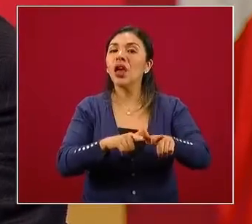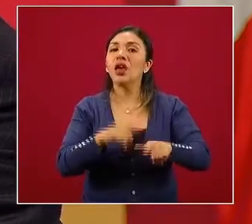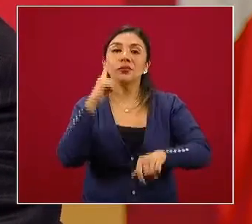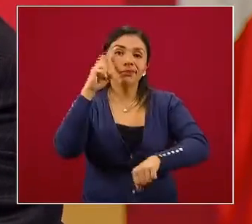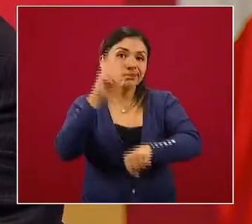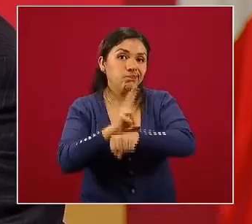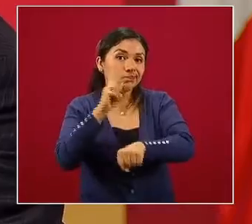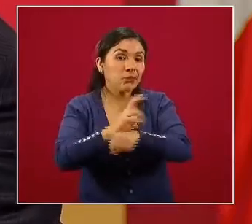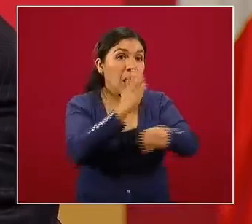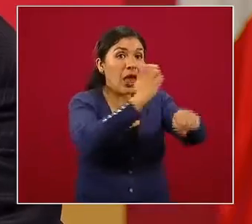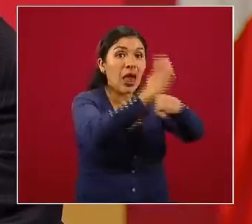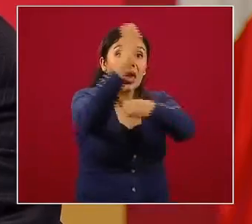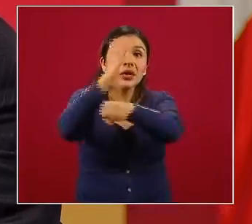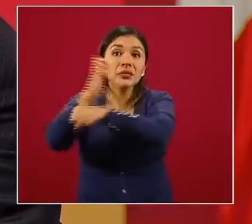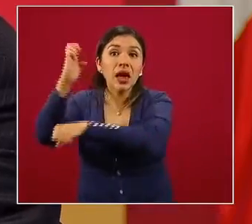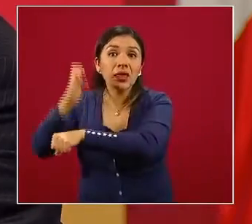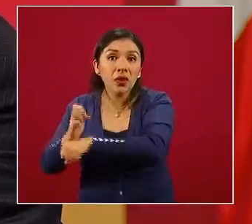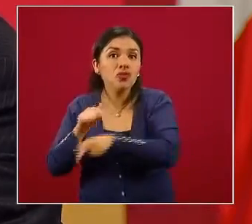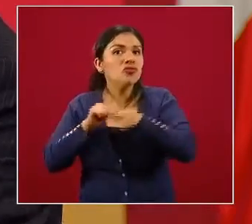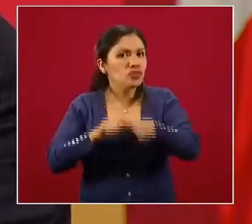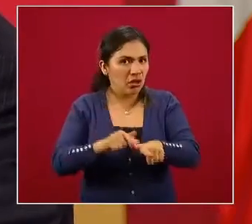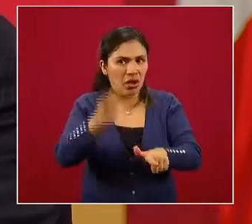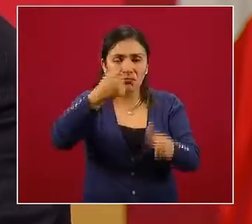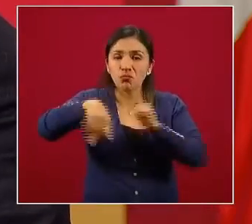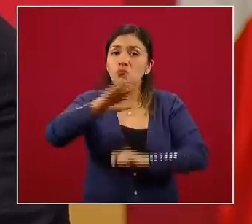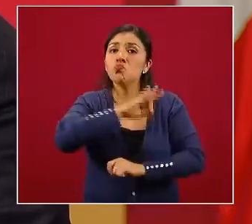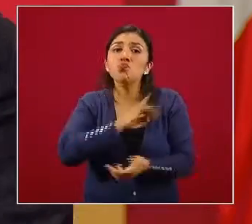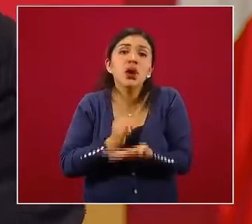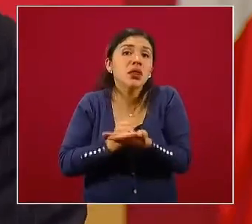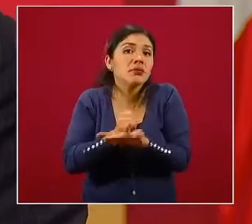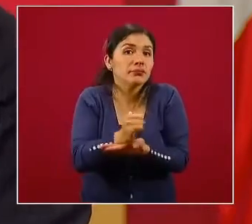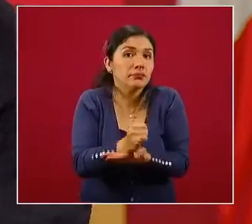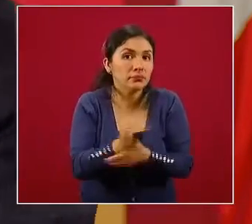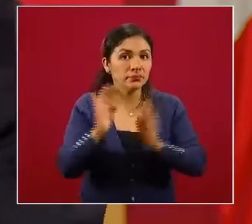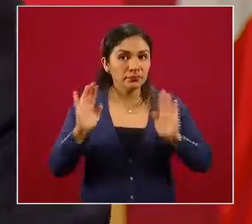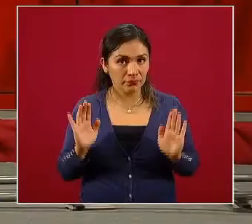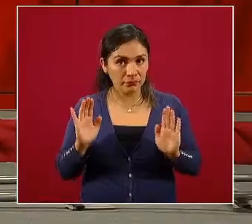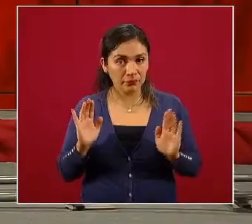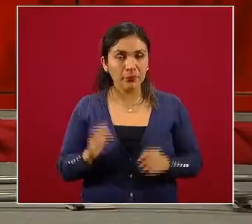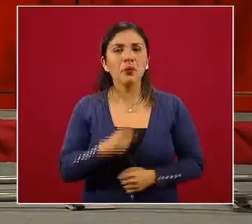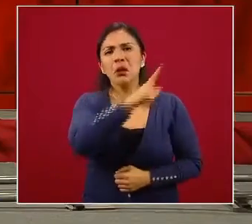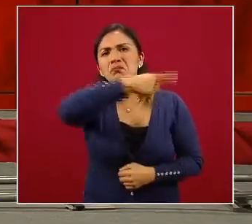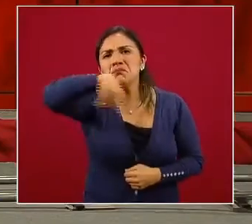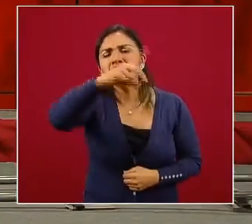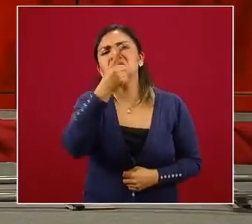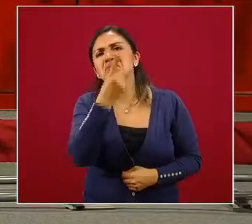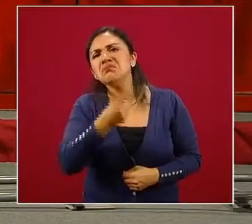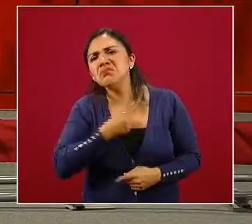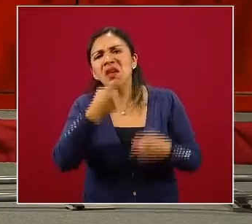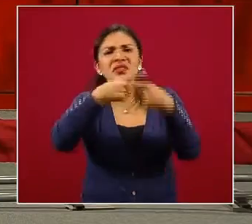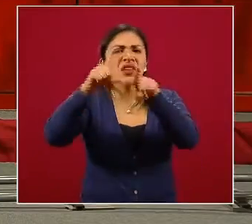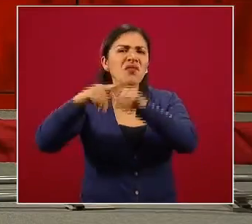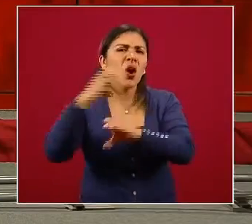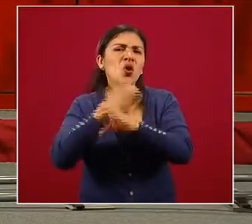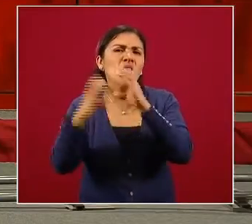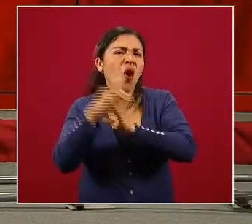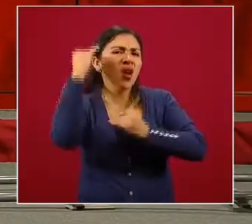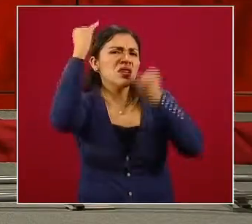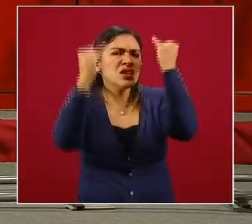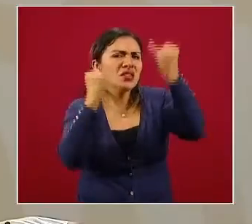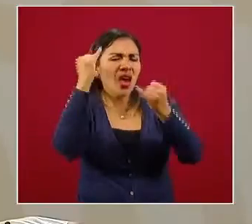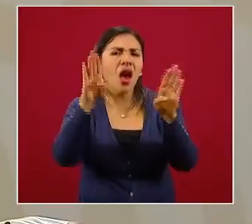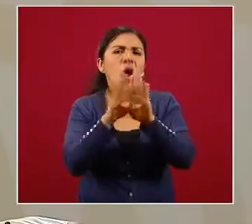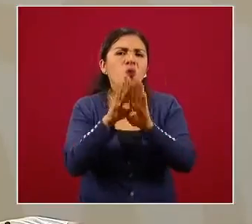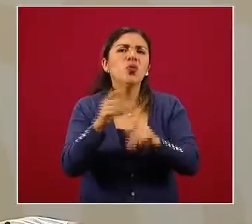sanitaria estatal completamente facultada para tomar decisiones. Entonces nos externaron distintos criterios, en algunos casos tienen que ver con